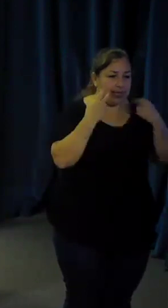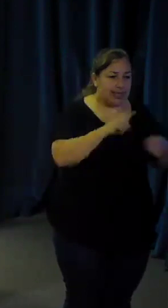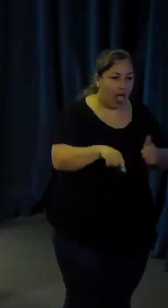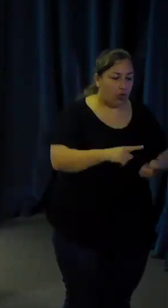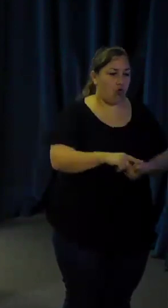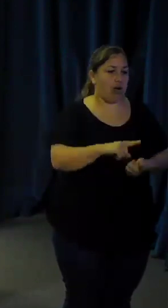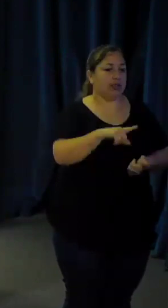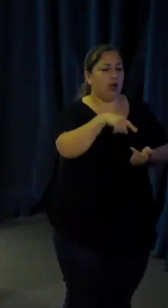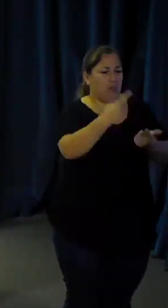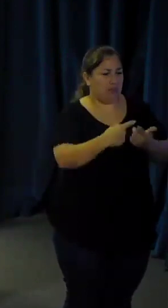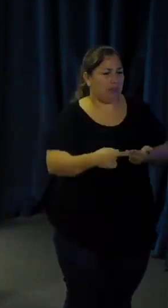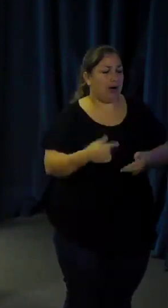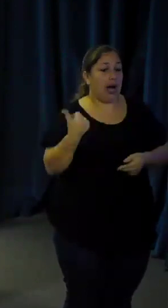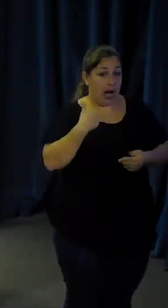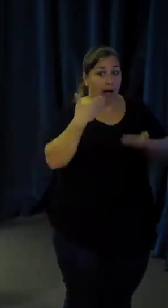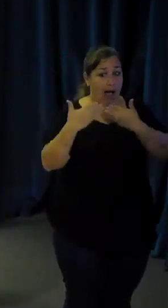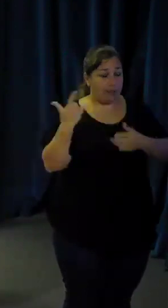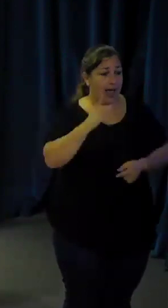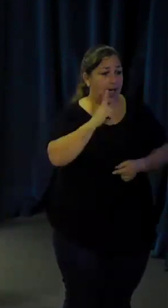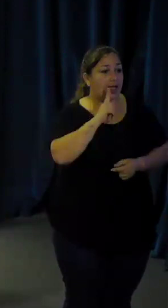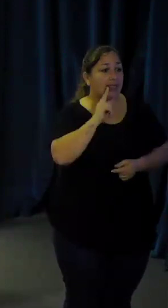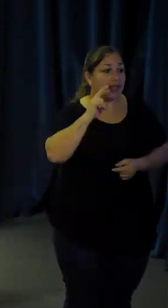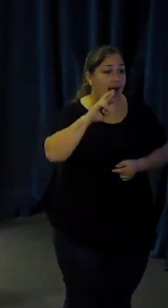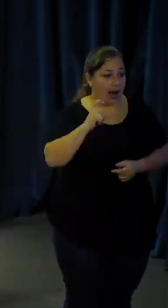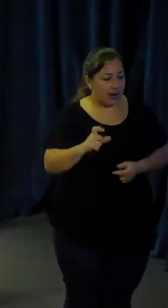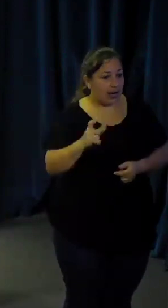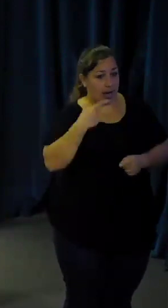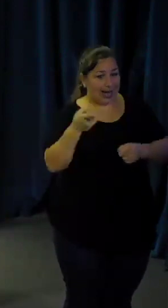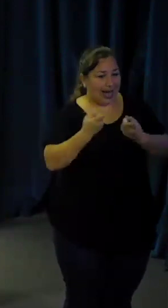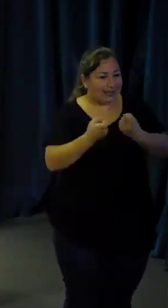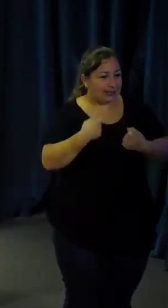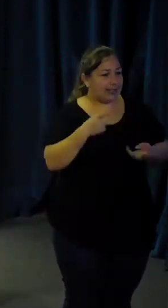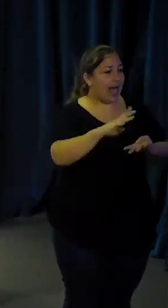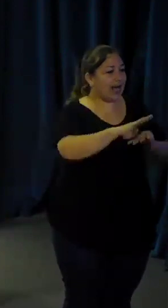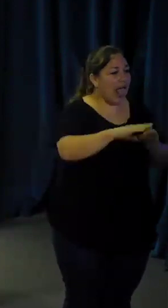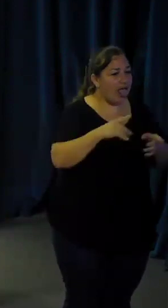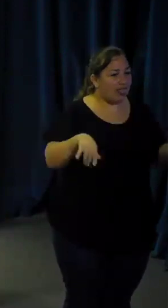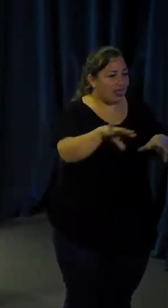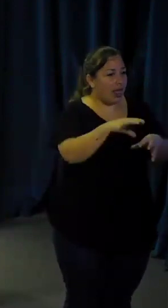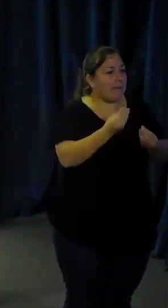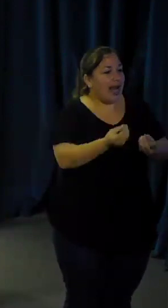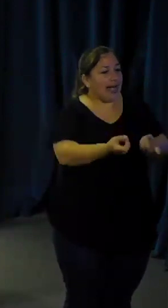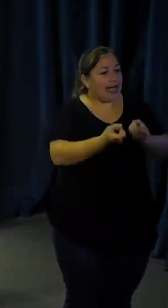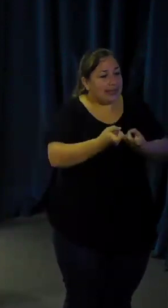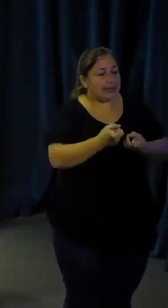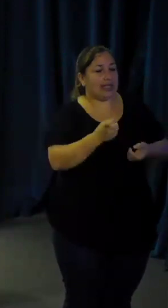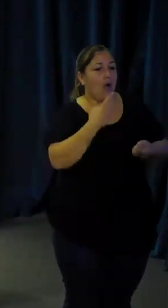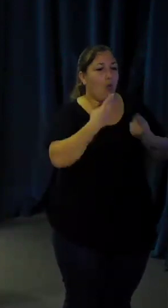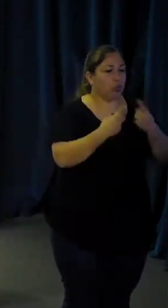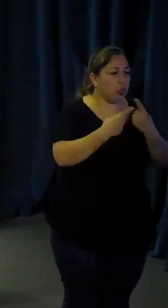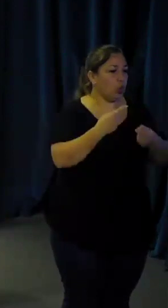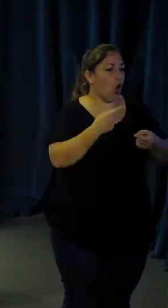hablé con el Parliamentary Track y me dijeron toda nuestra red que necesiten de asesores, consultores, lo que sea, a